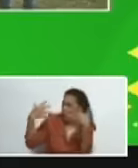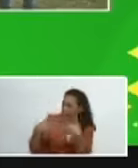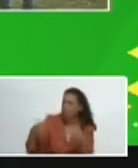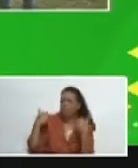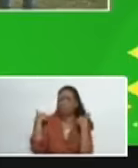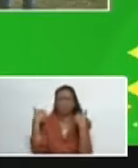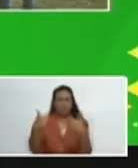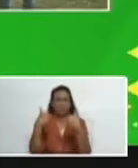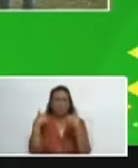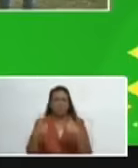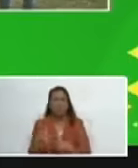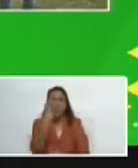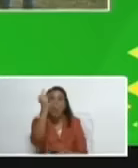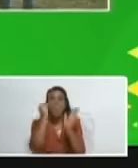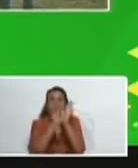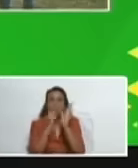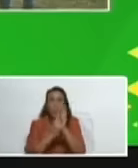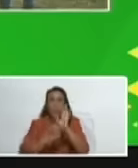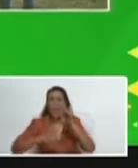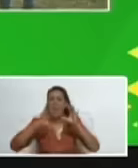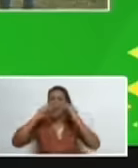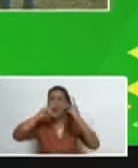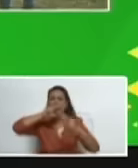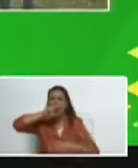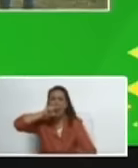En un minuto dijo todo.